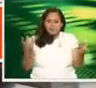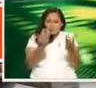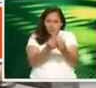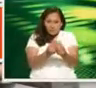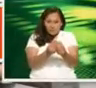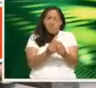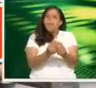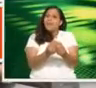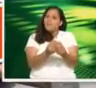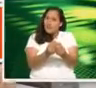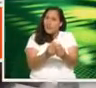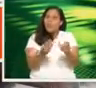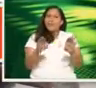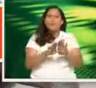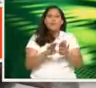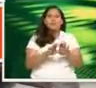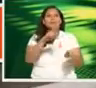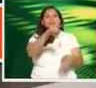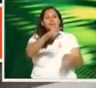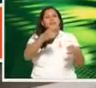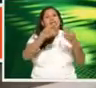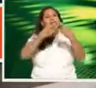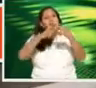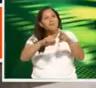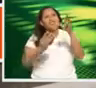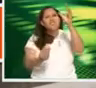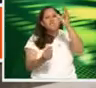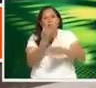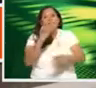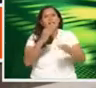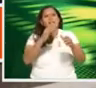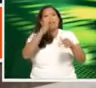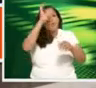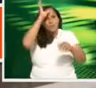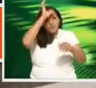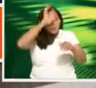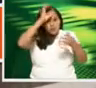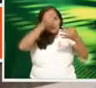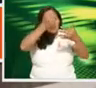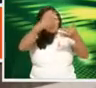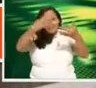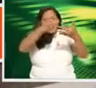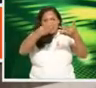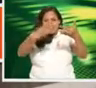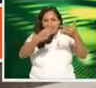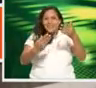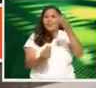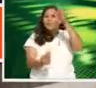vez dieron nacimiento a nuevas subculturas, nuevos mundos.